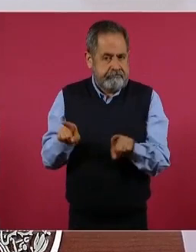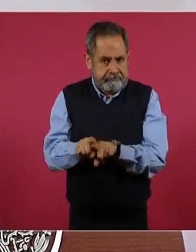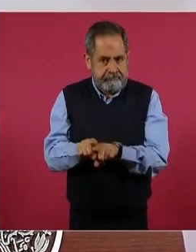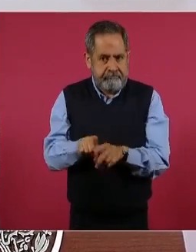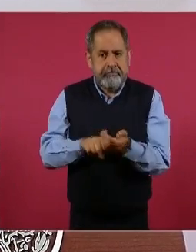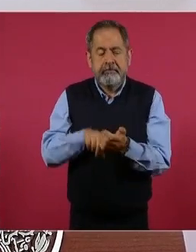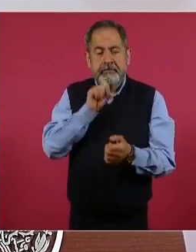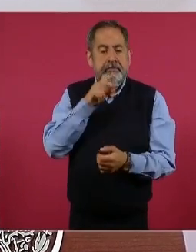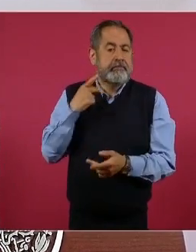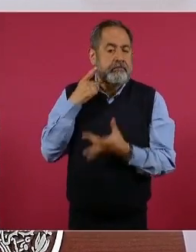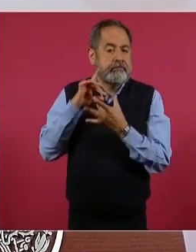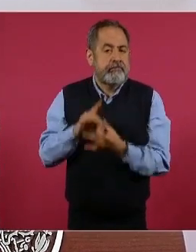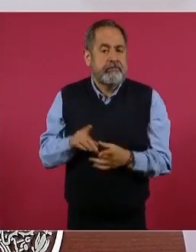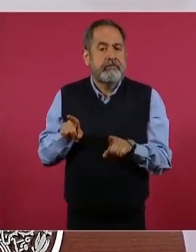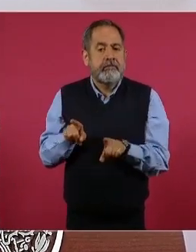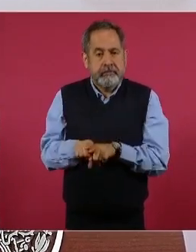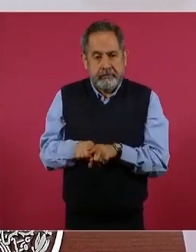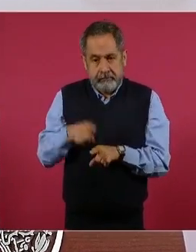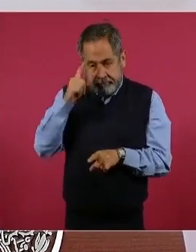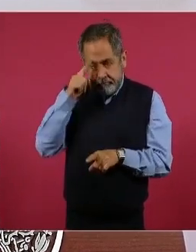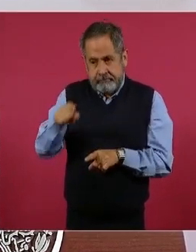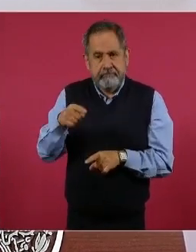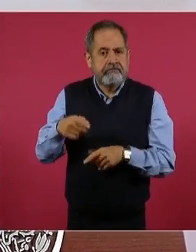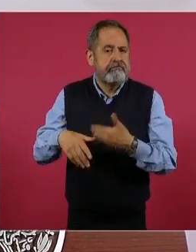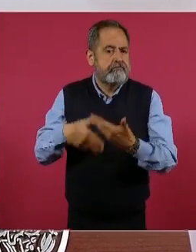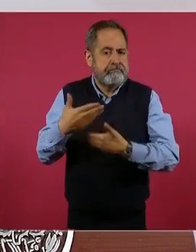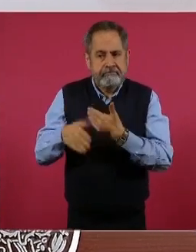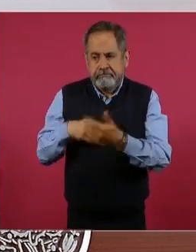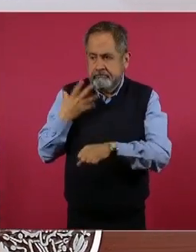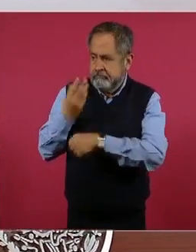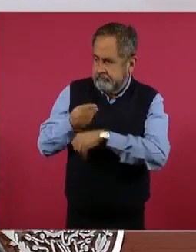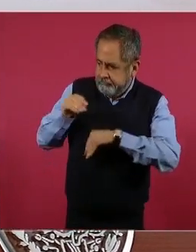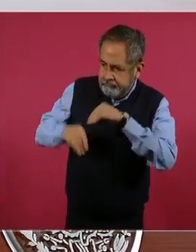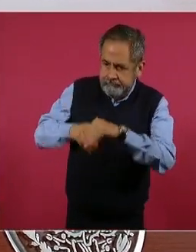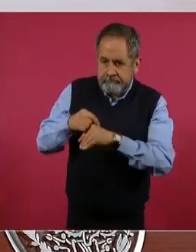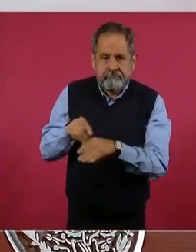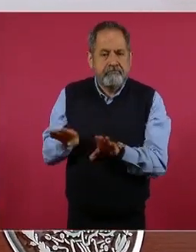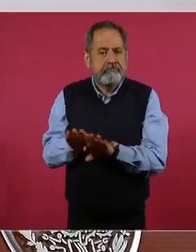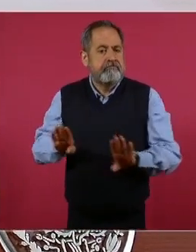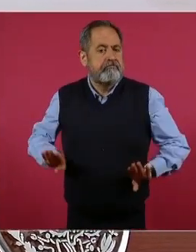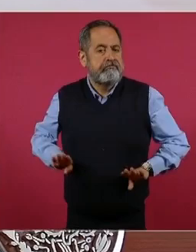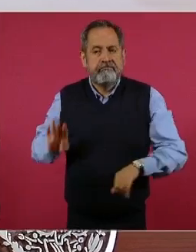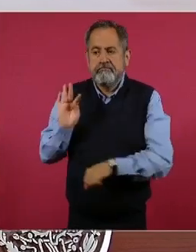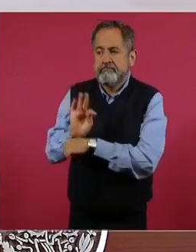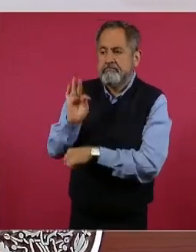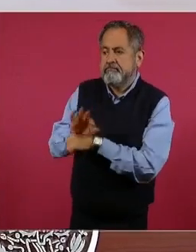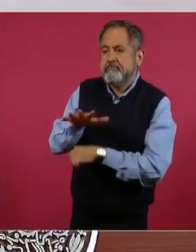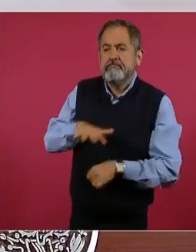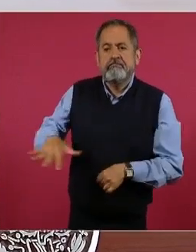la política de desarrollo que beneficie a todo el país.